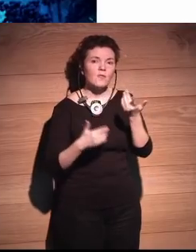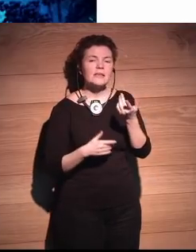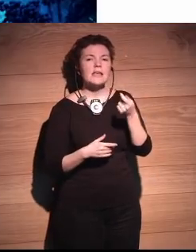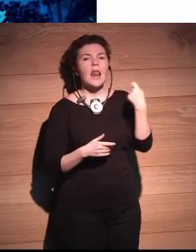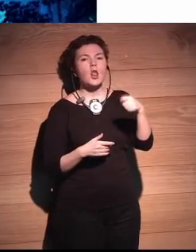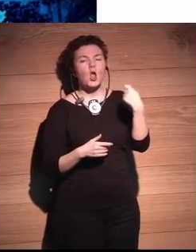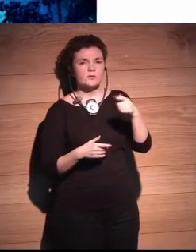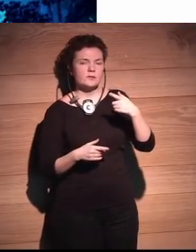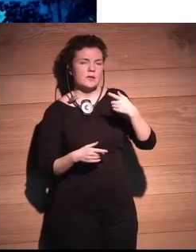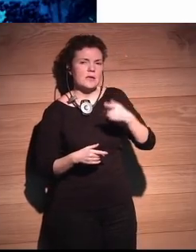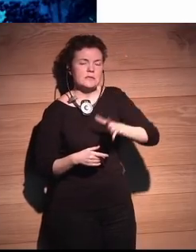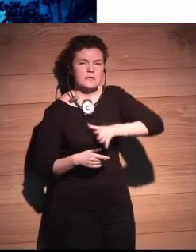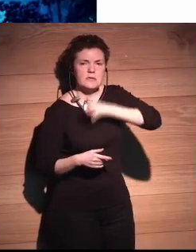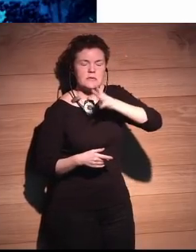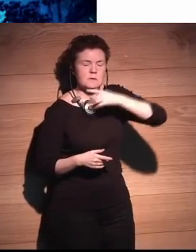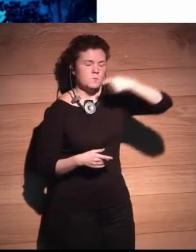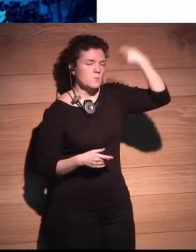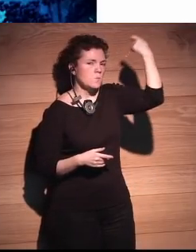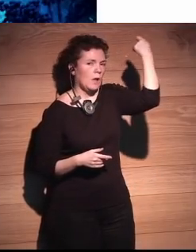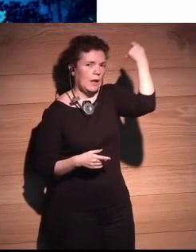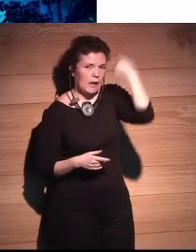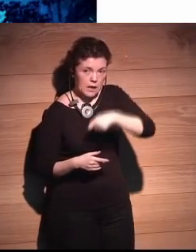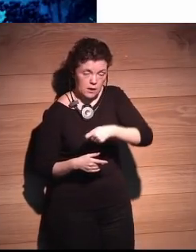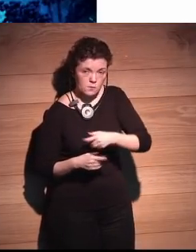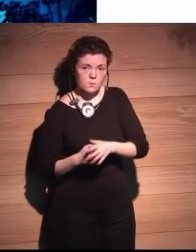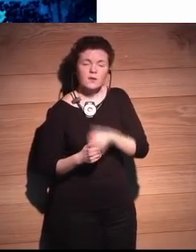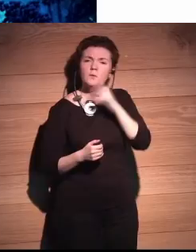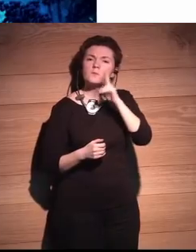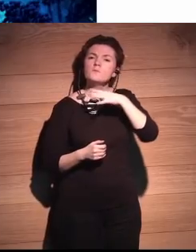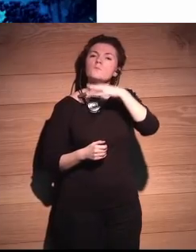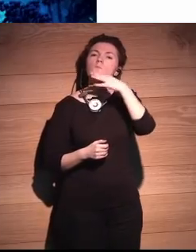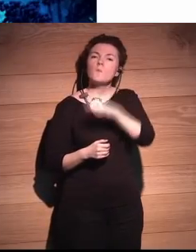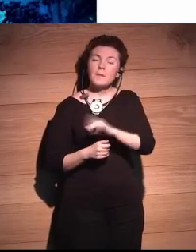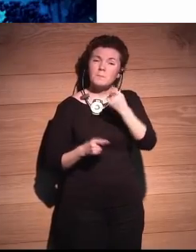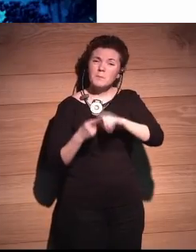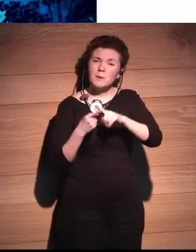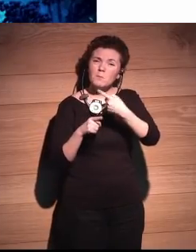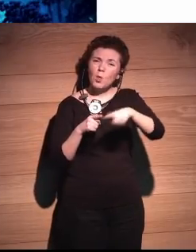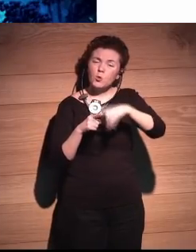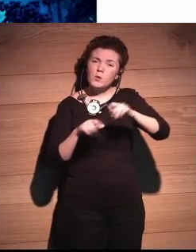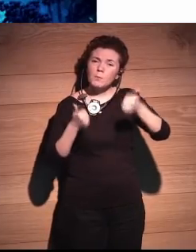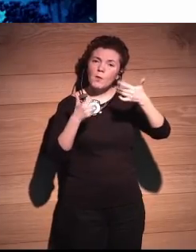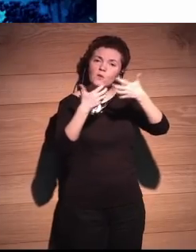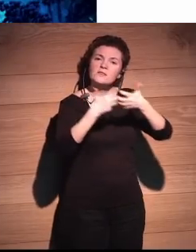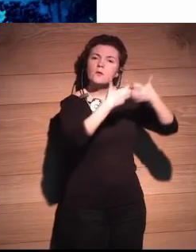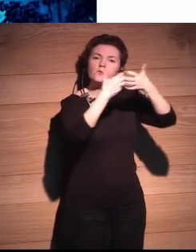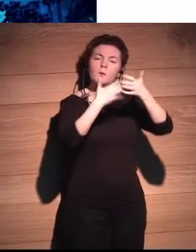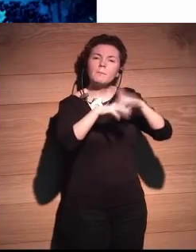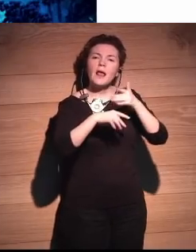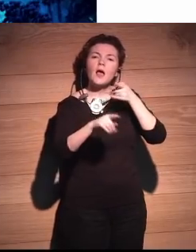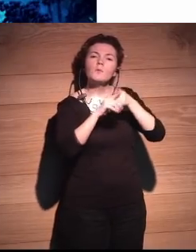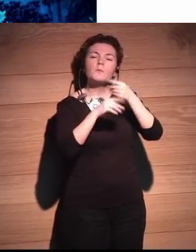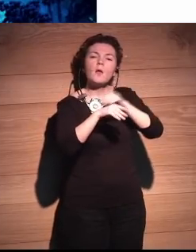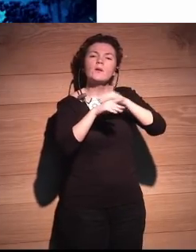es extraordinariamente alto. Aquí podemos ver, en primer lugar, bueno, el primer producto que se ha aprobado en los Estados Unidos, que es para la